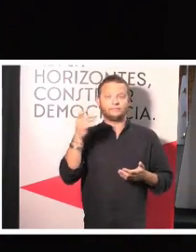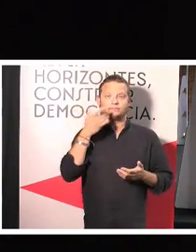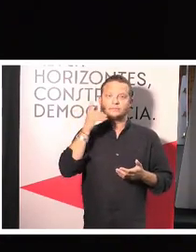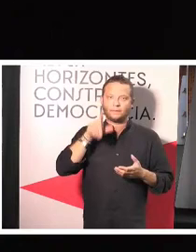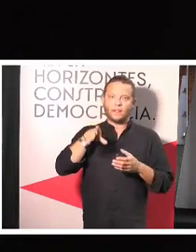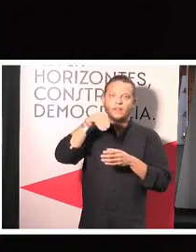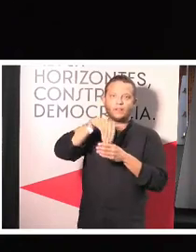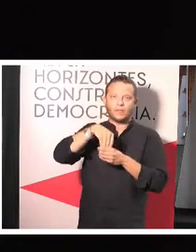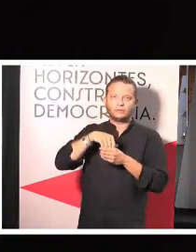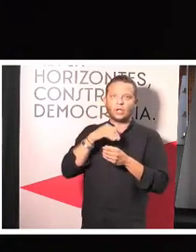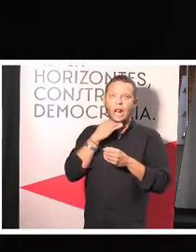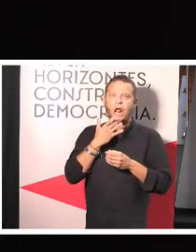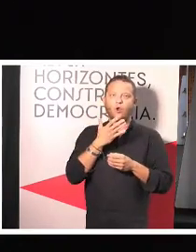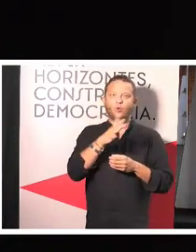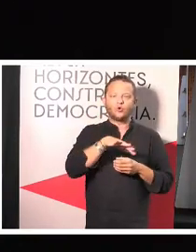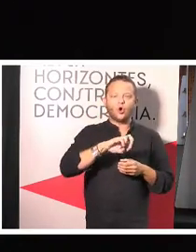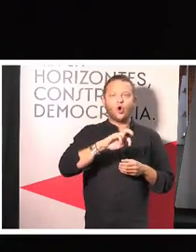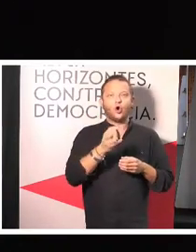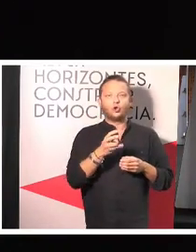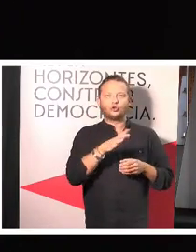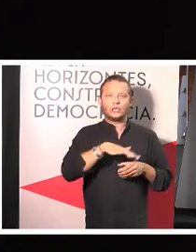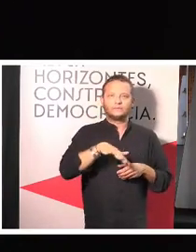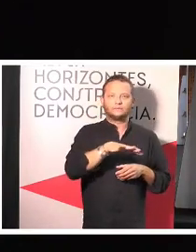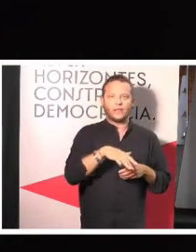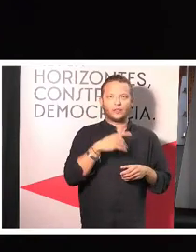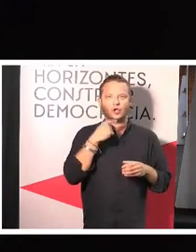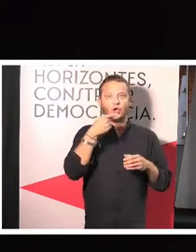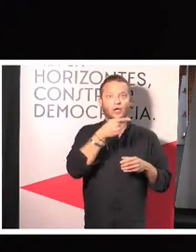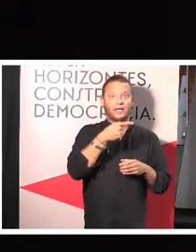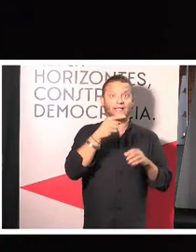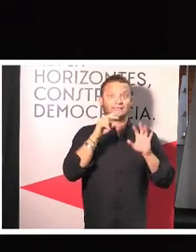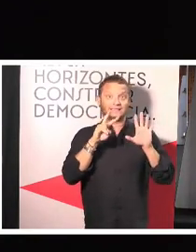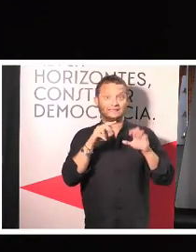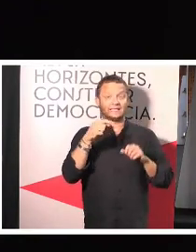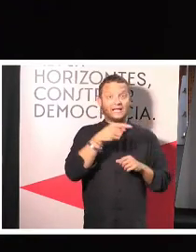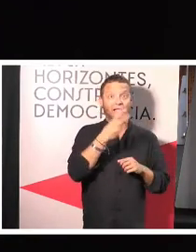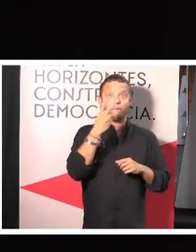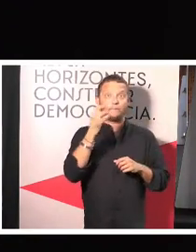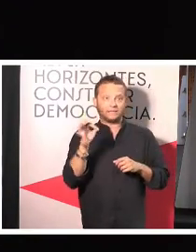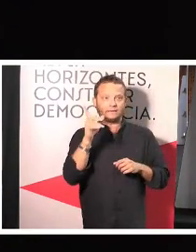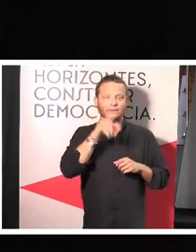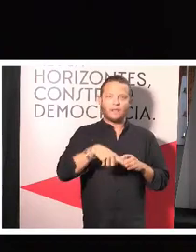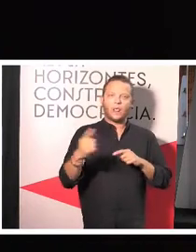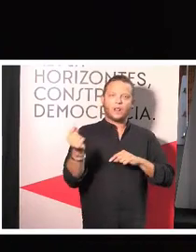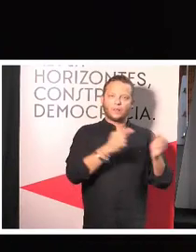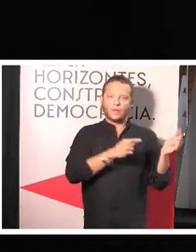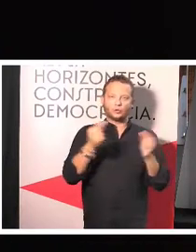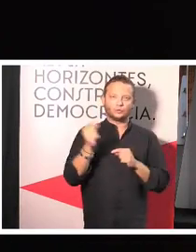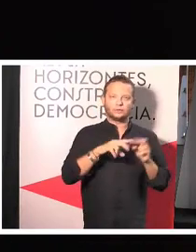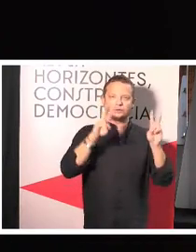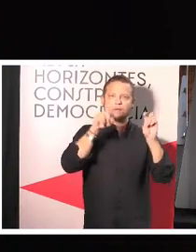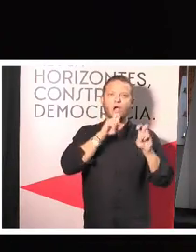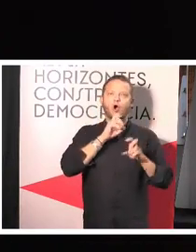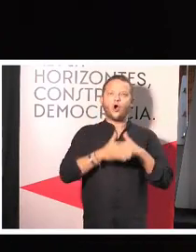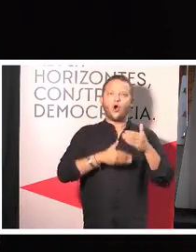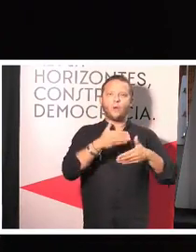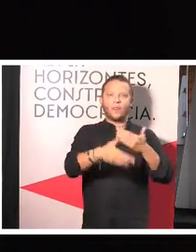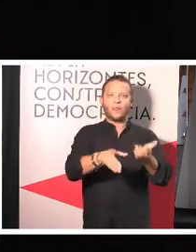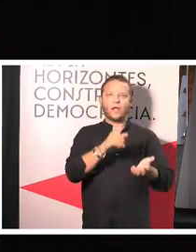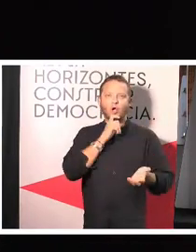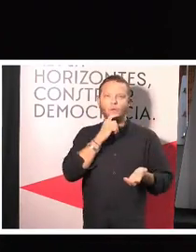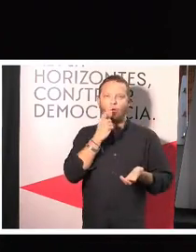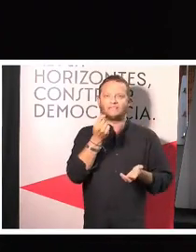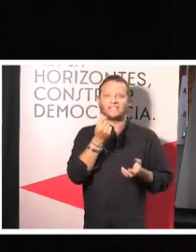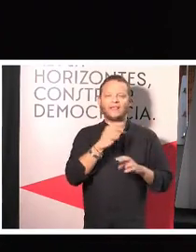básicamente, también en algunos espacios del G7/G20, se ha estado discutiendo precisamente cómo avanzar en una